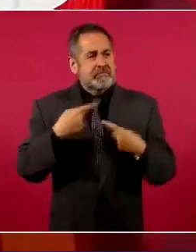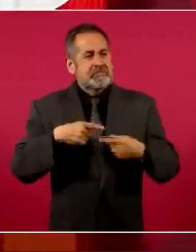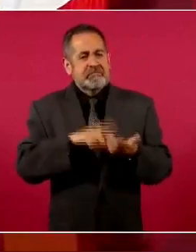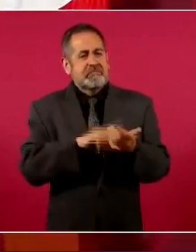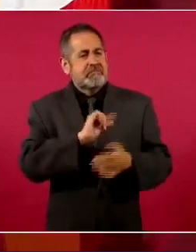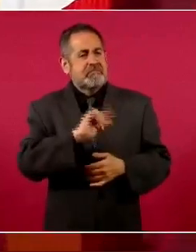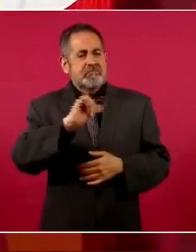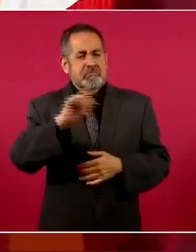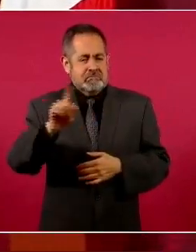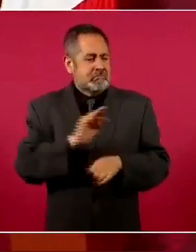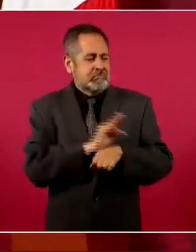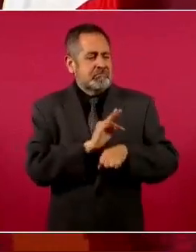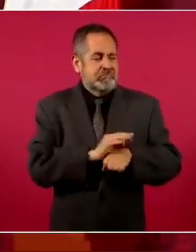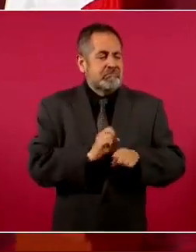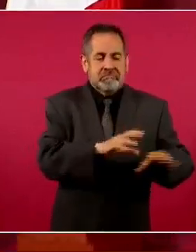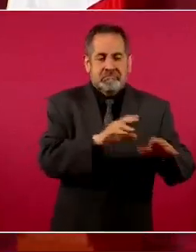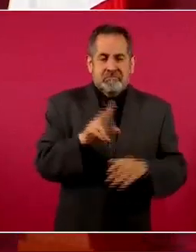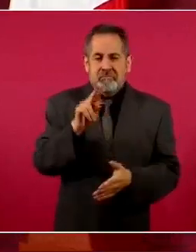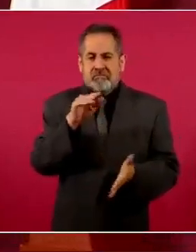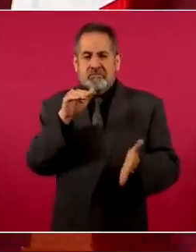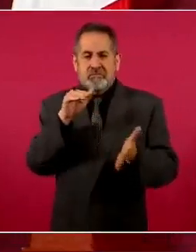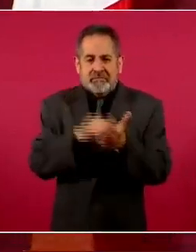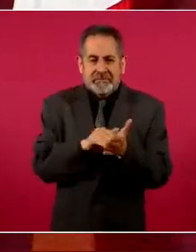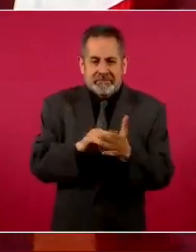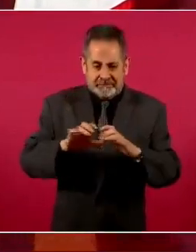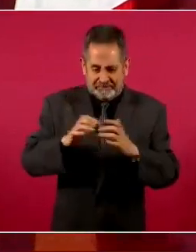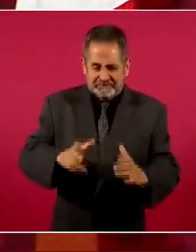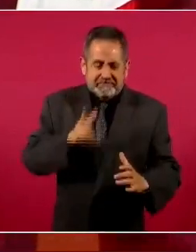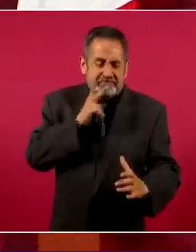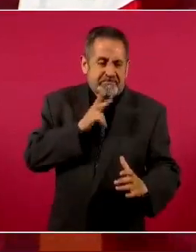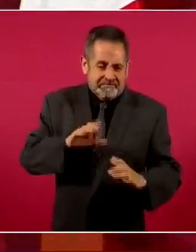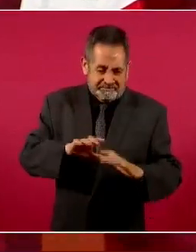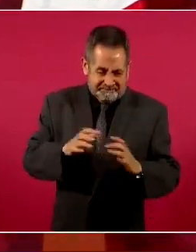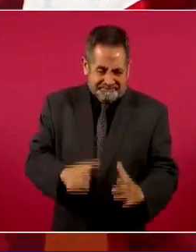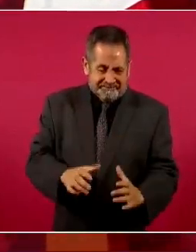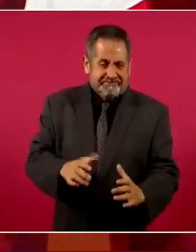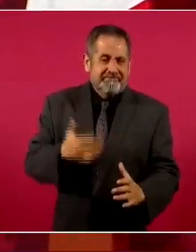funcionarios 80,000 barriles diarios